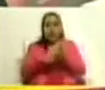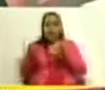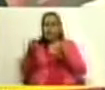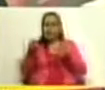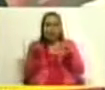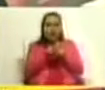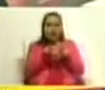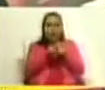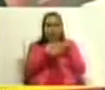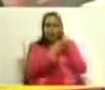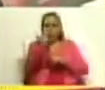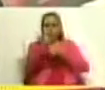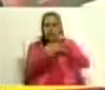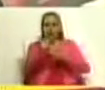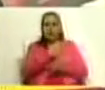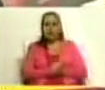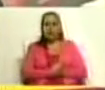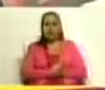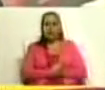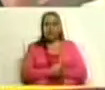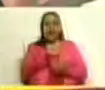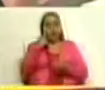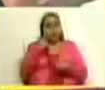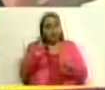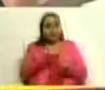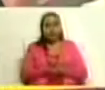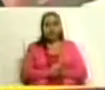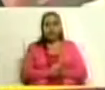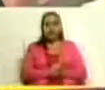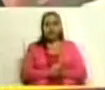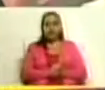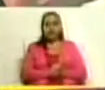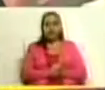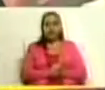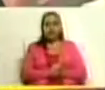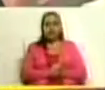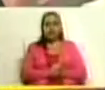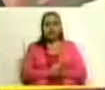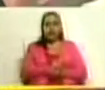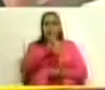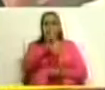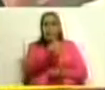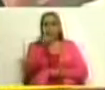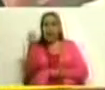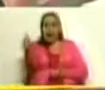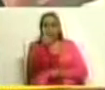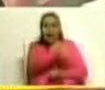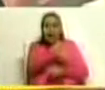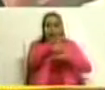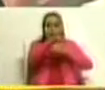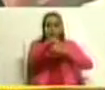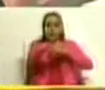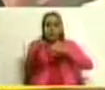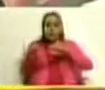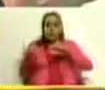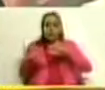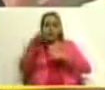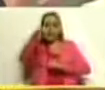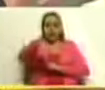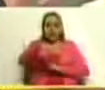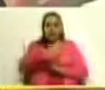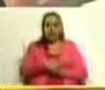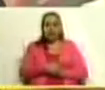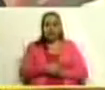acústica como esta, por lo menos, Ernesto Villegas, una a cada municipio del país.